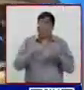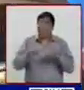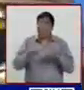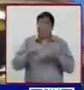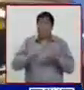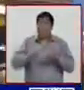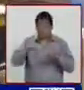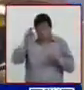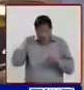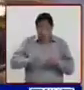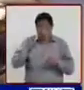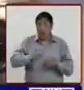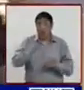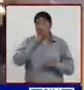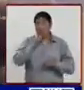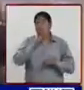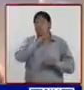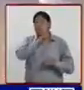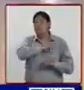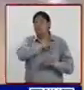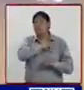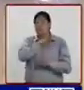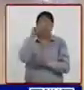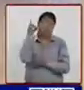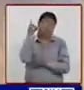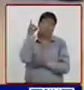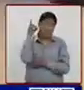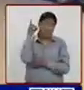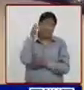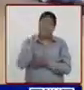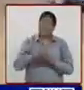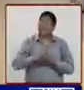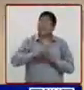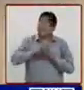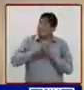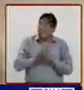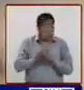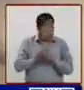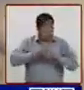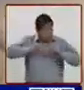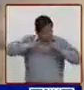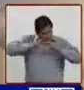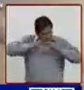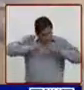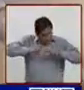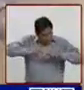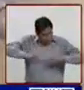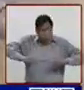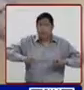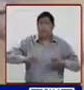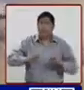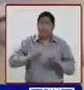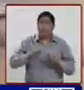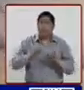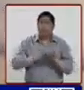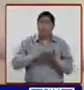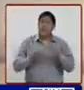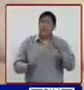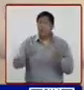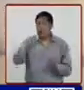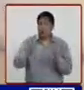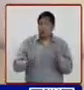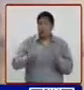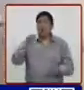acciones necesarias por parte de la policía boliviana. Sí. La policía boliviana ha comenzado a hacer el rastreo, ha identificado a este